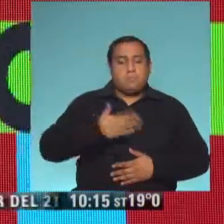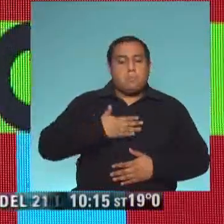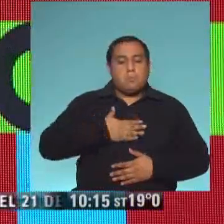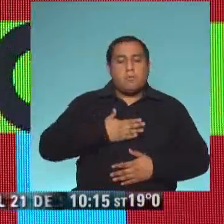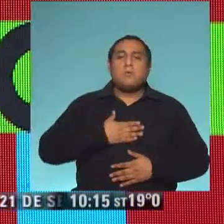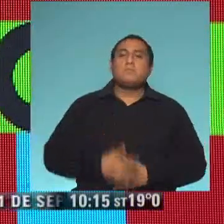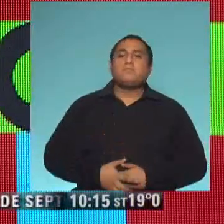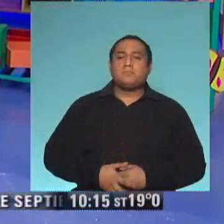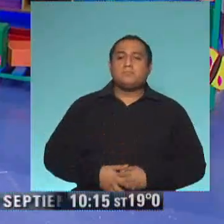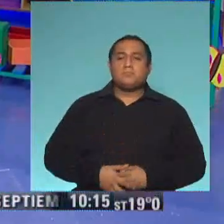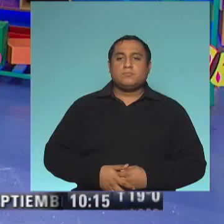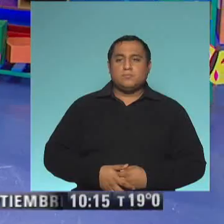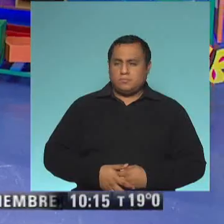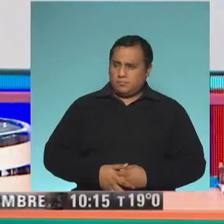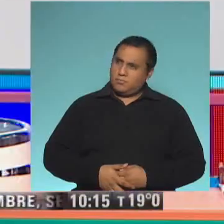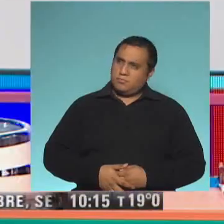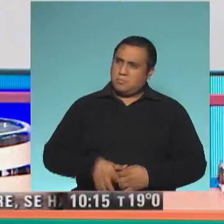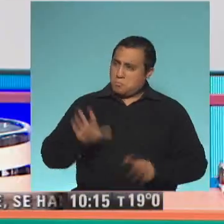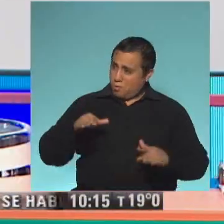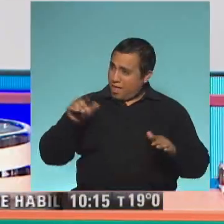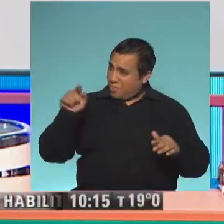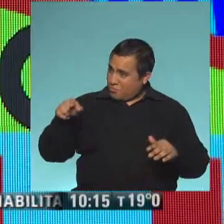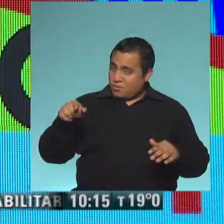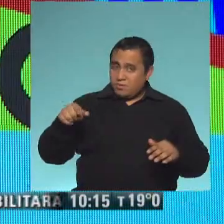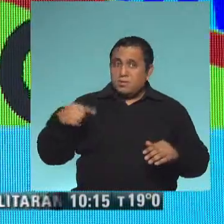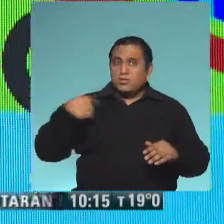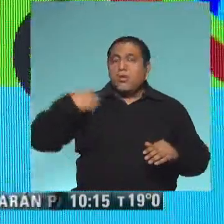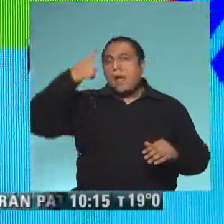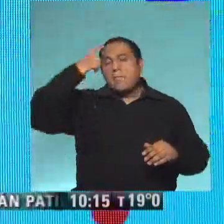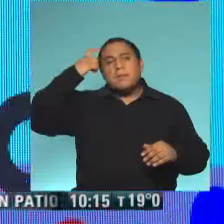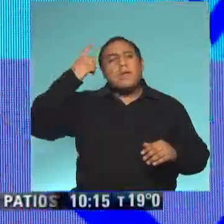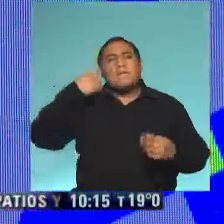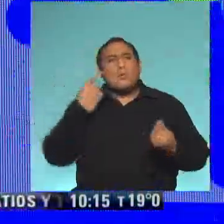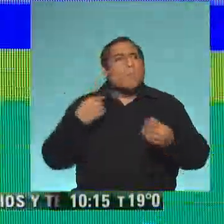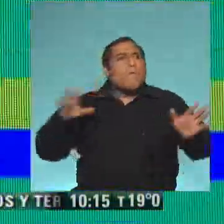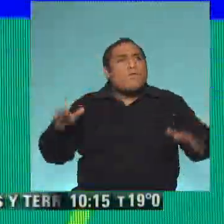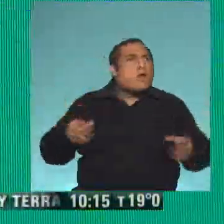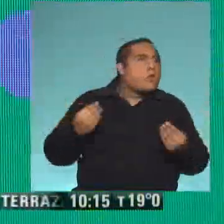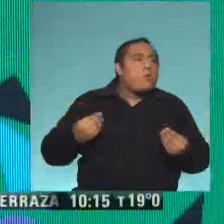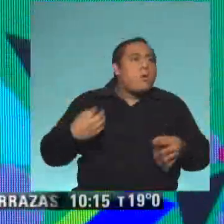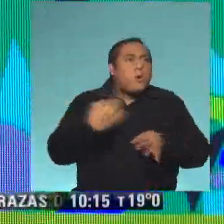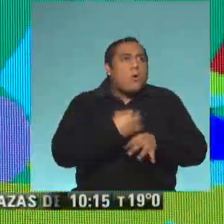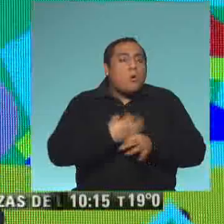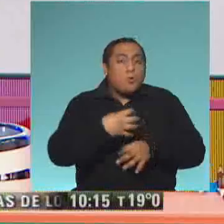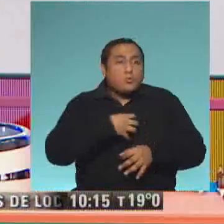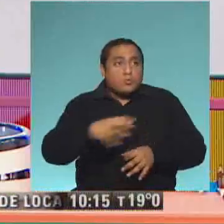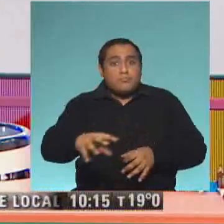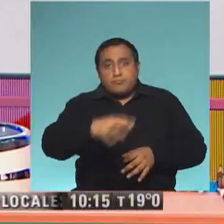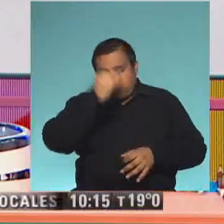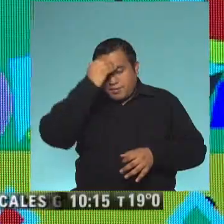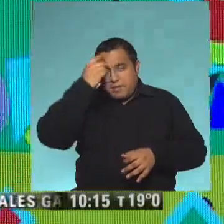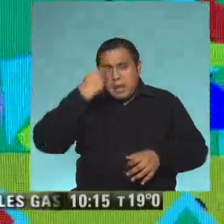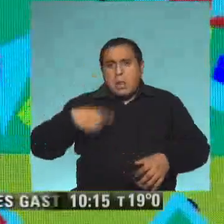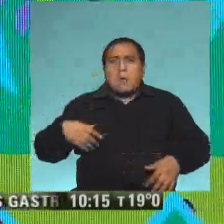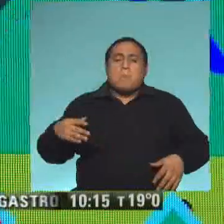propios medios. ¿Volando por tus propios medios? Claro, es un curso de aprender a volar. Sí. Y vuelo. No soy rápido